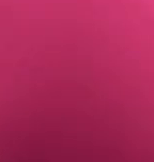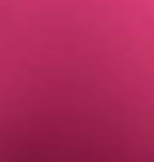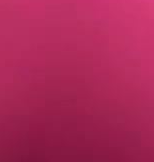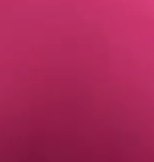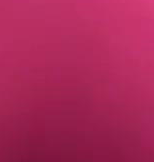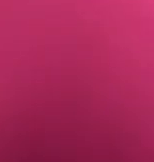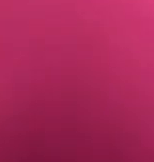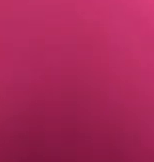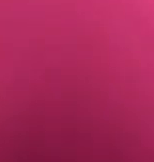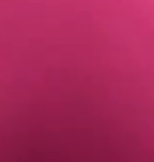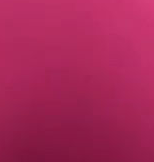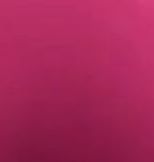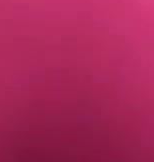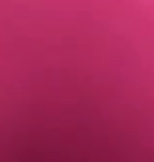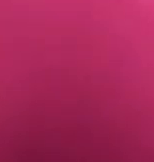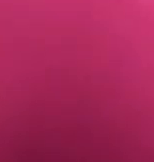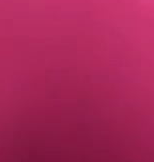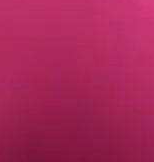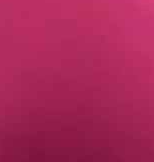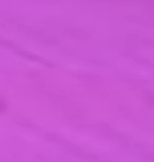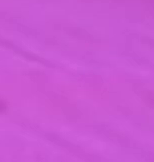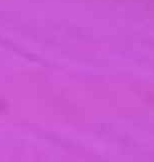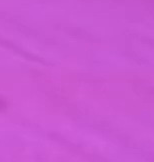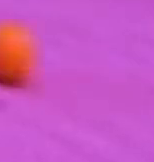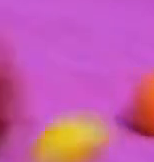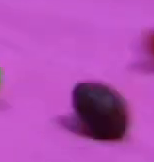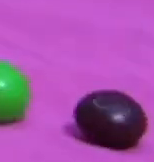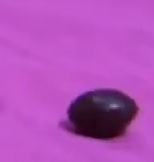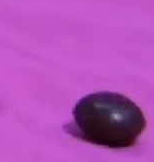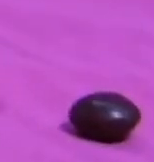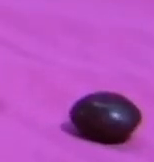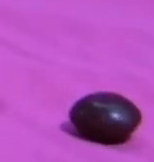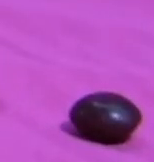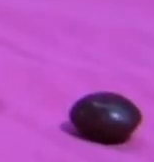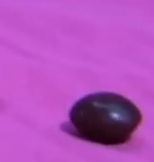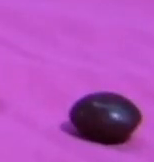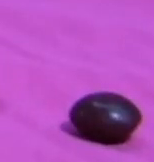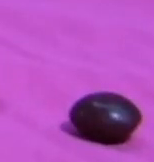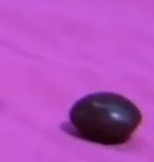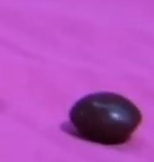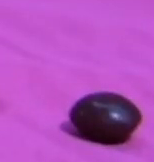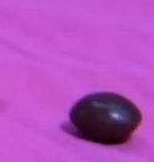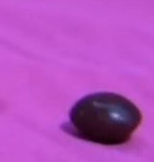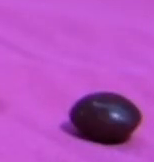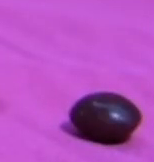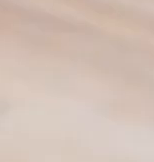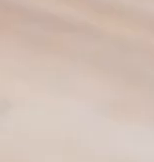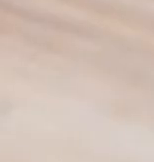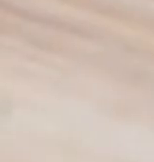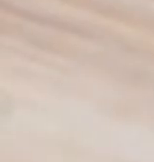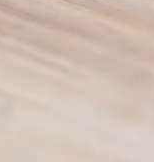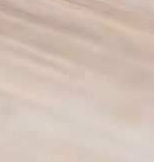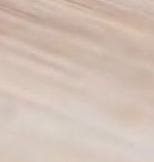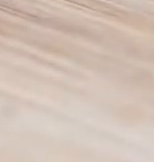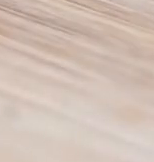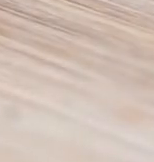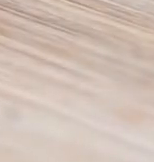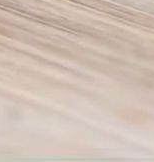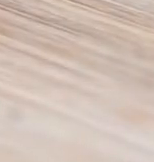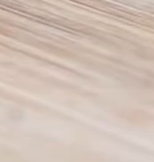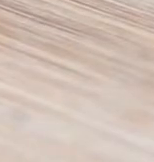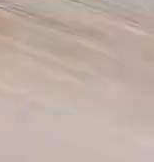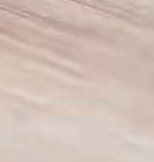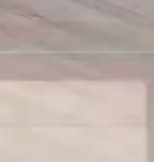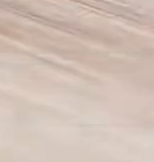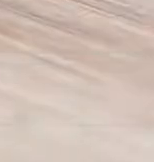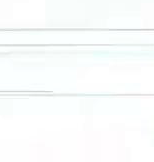de leches bajas en grasa y de sustitutos de crema para café, contienen dióxido de titanio, un aditivo alimenticio que puede ser dañino